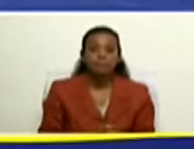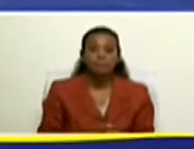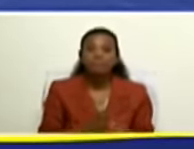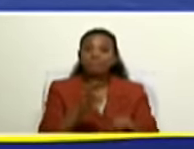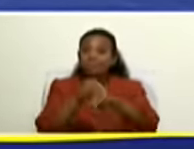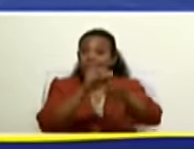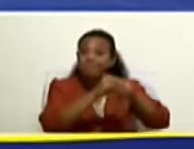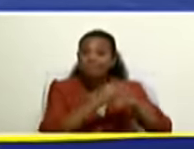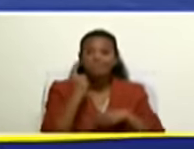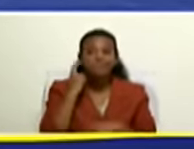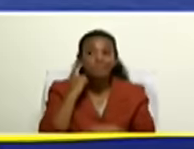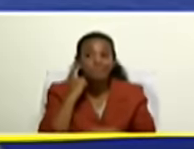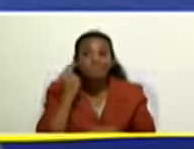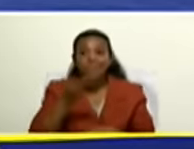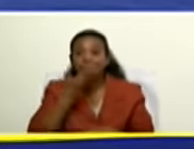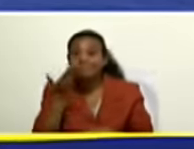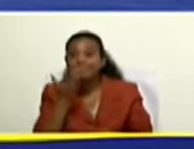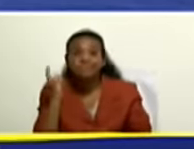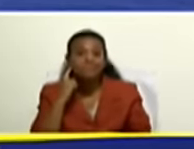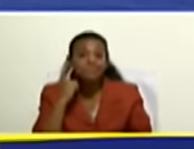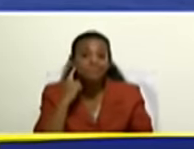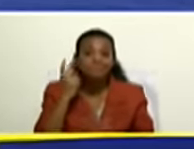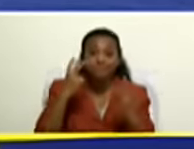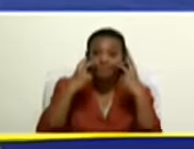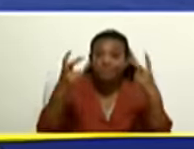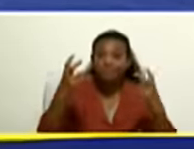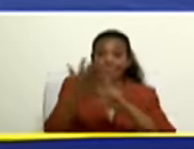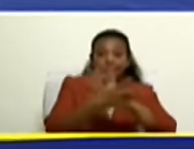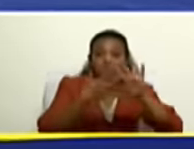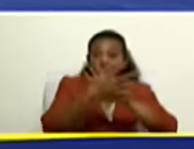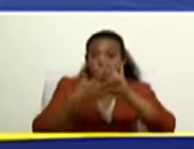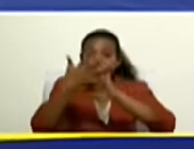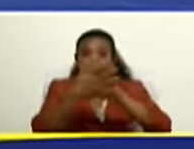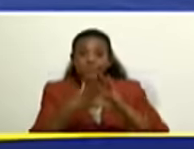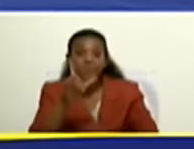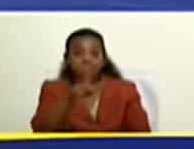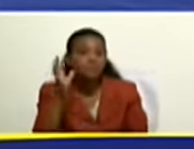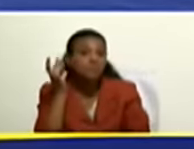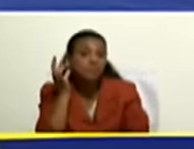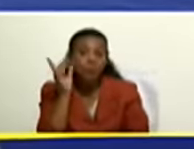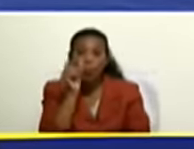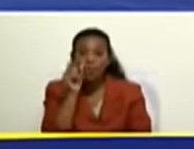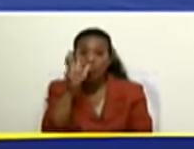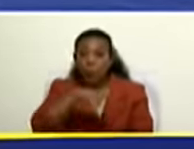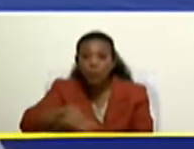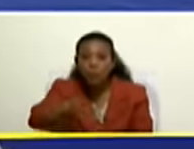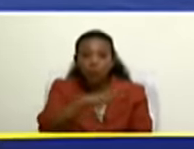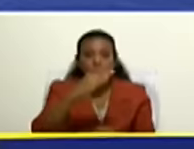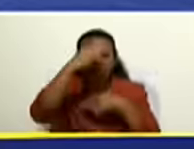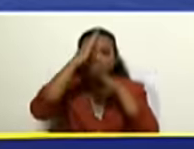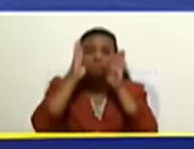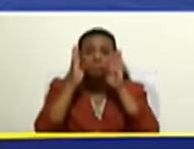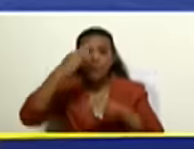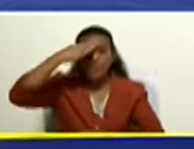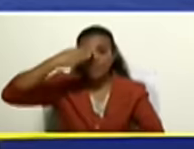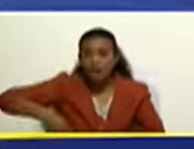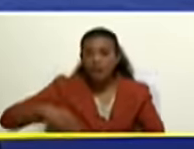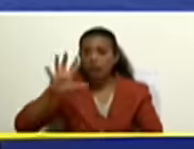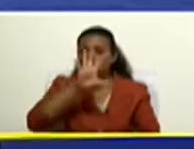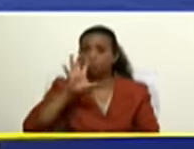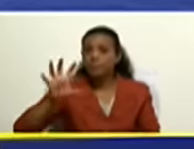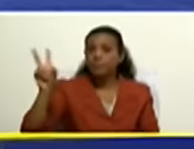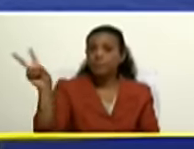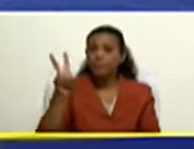Alerta, oído, oído juventud, oído mujeres, oído militares de la patria,